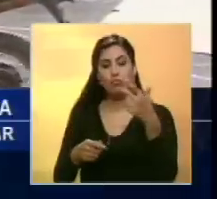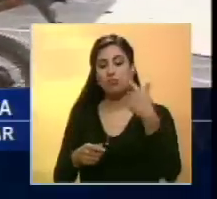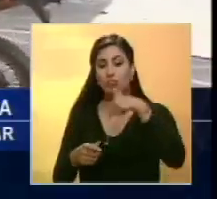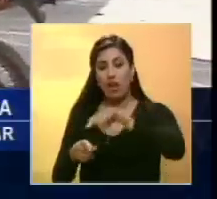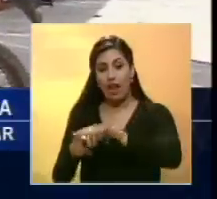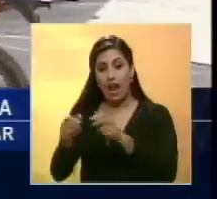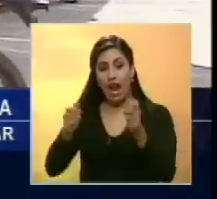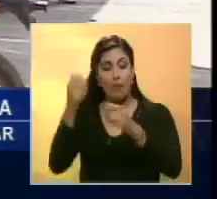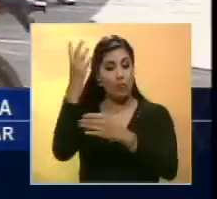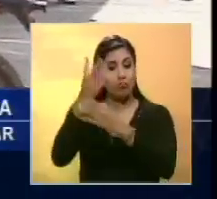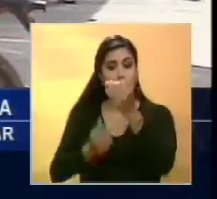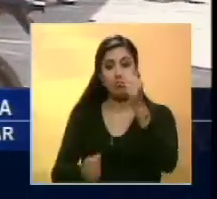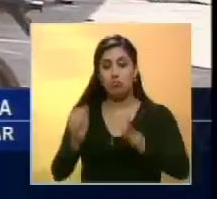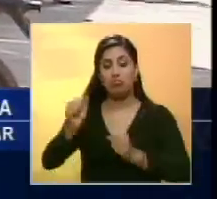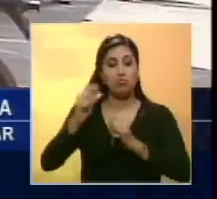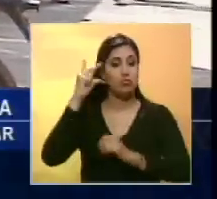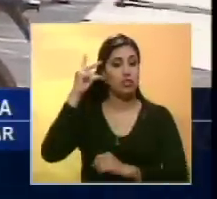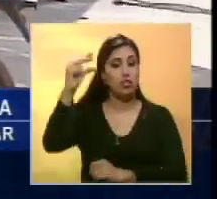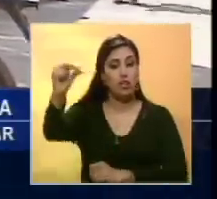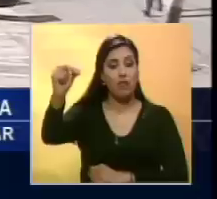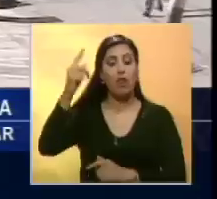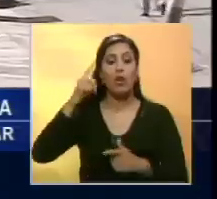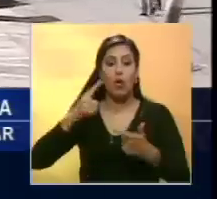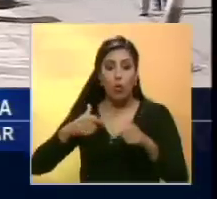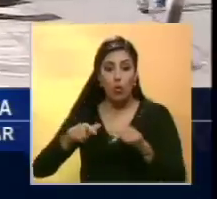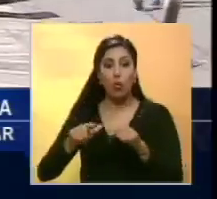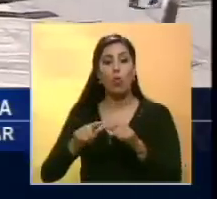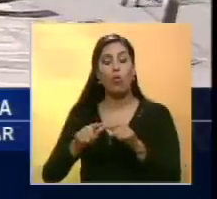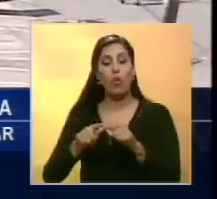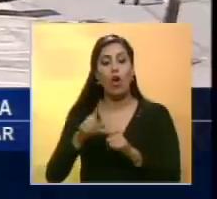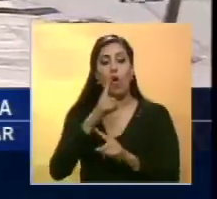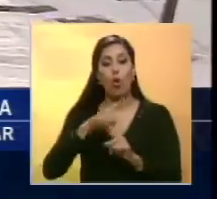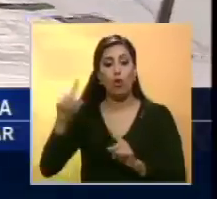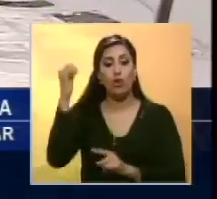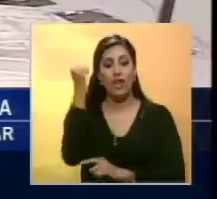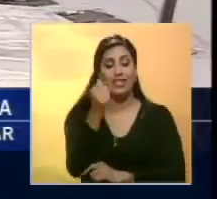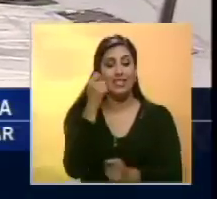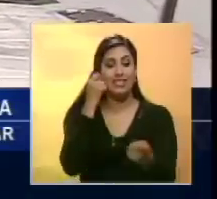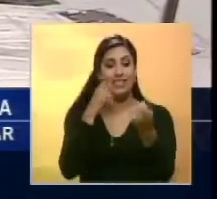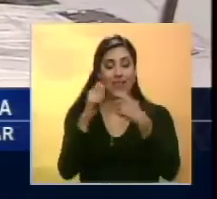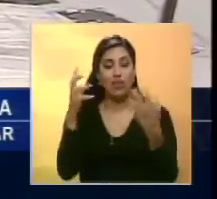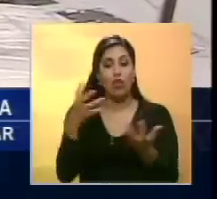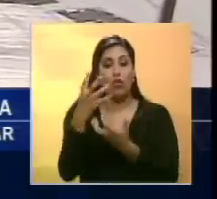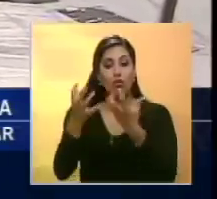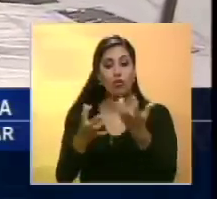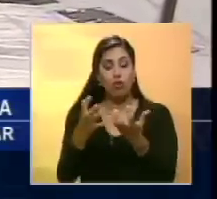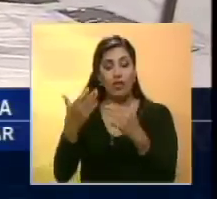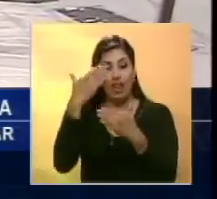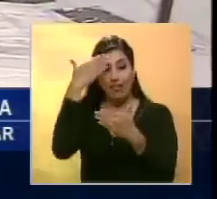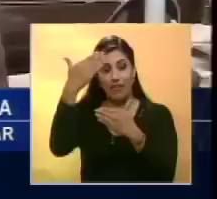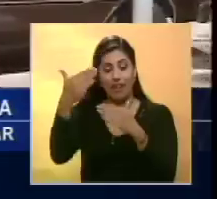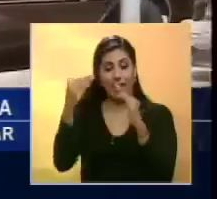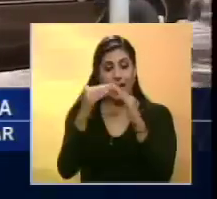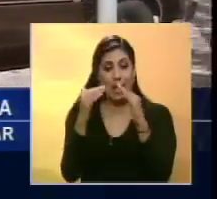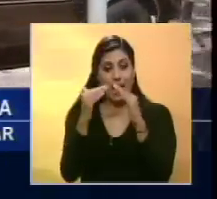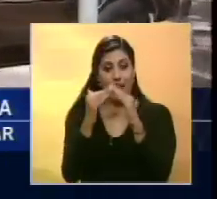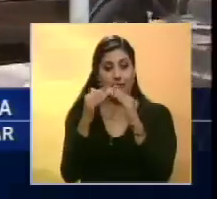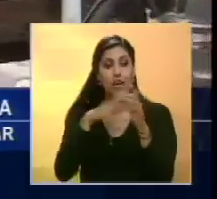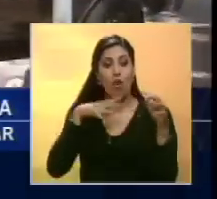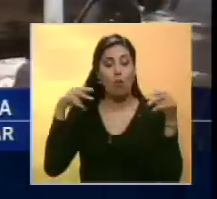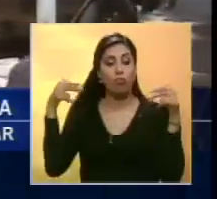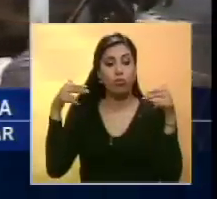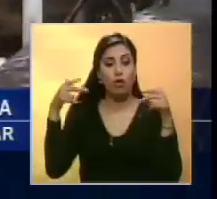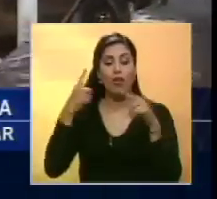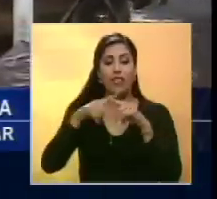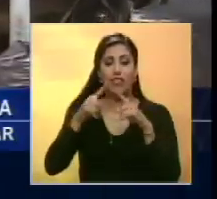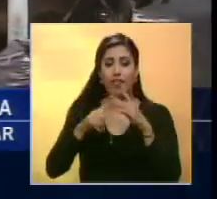el camionero huyó del lugar. En el municipio San Francisco fue asesinado un vendedor de frutas al frente de su casa tras ser interceptado